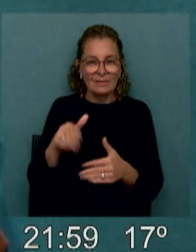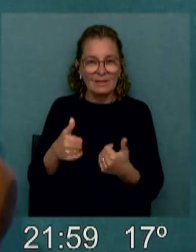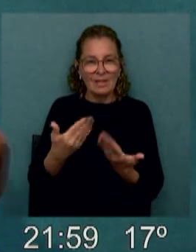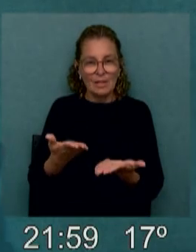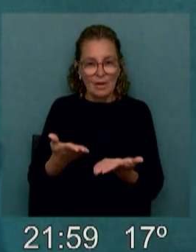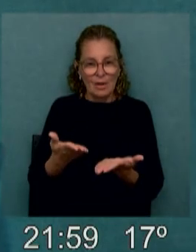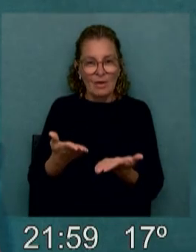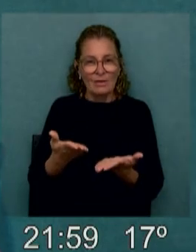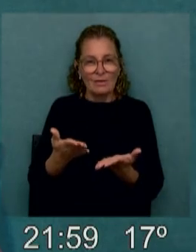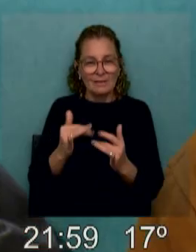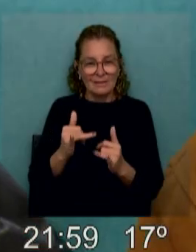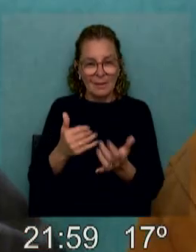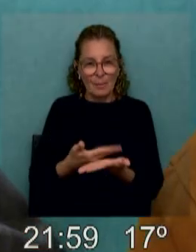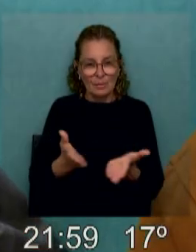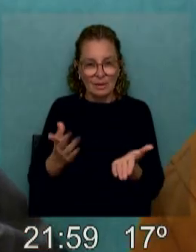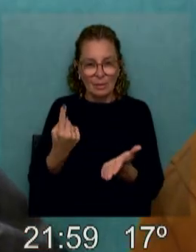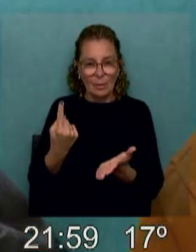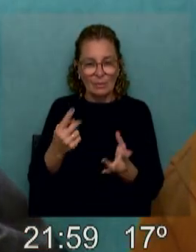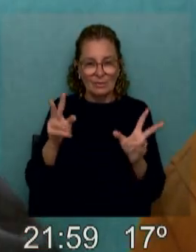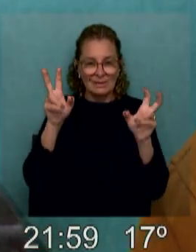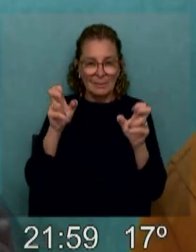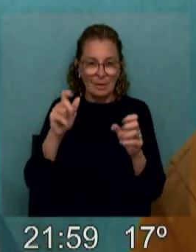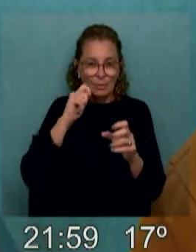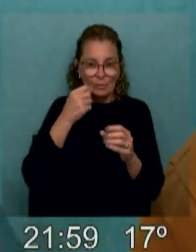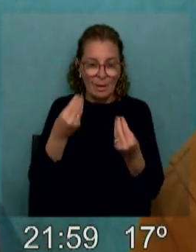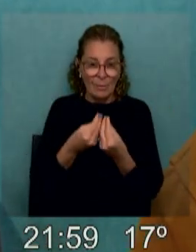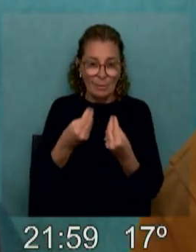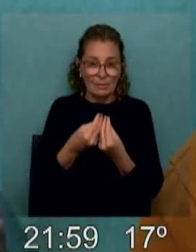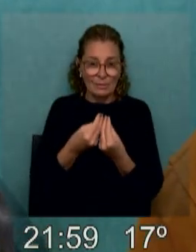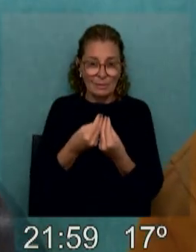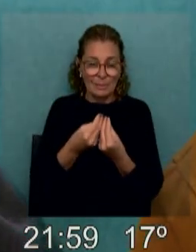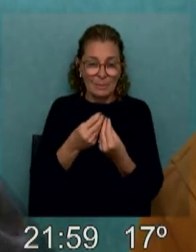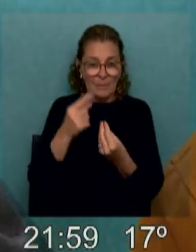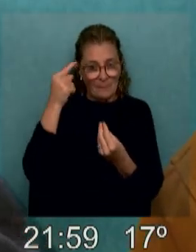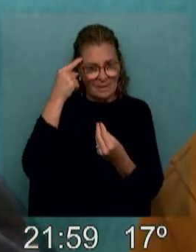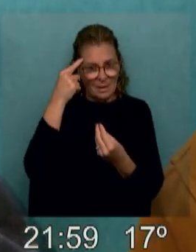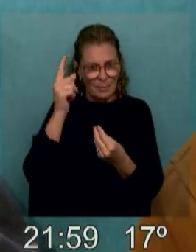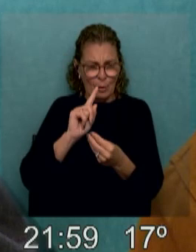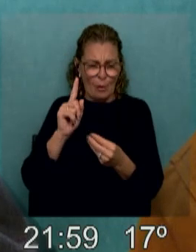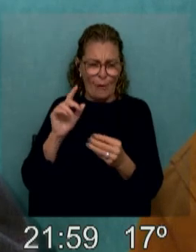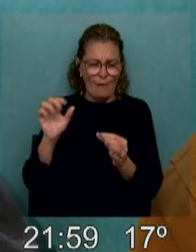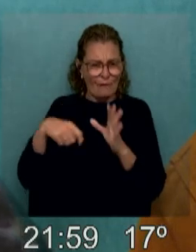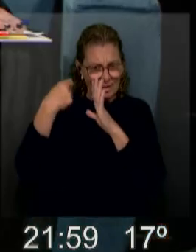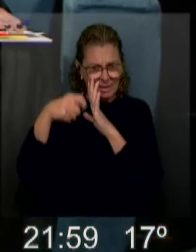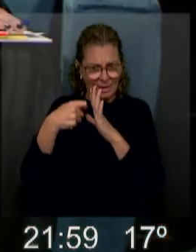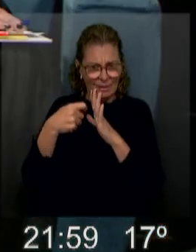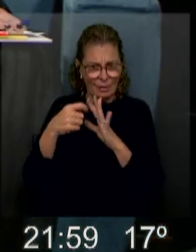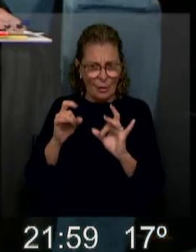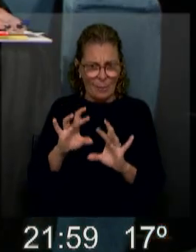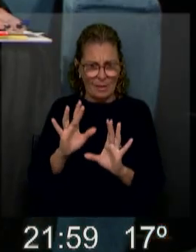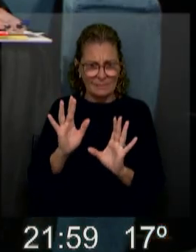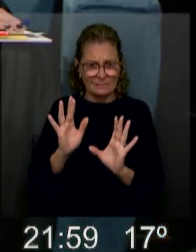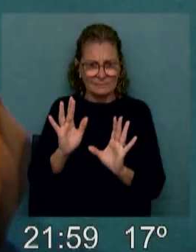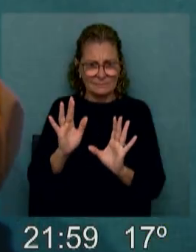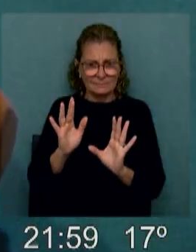un espacio tipo. Creo que le estaban mostrando un tema en el cual nos gustaba mucho, pero no pensamos que pudiéramos hacer un video tan normal, o sea,